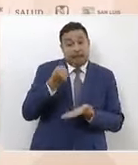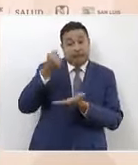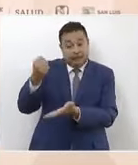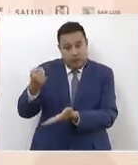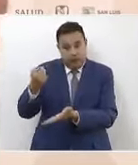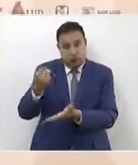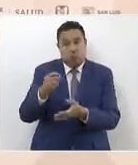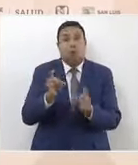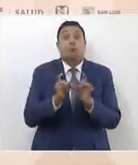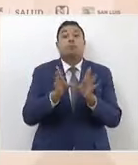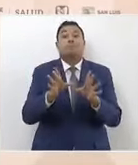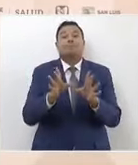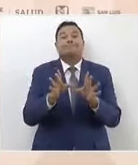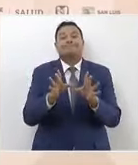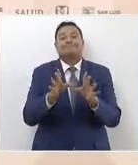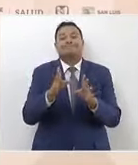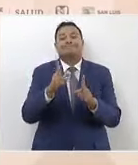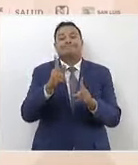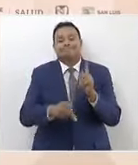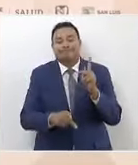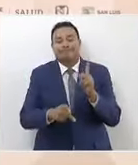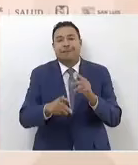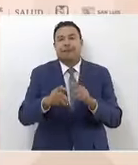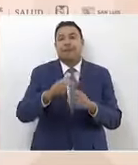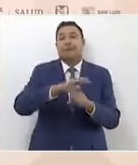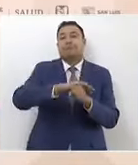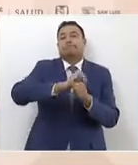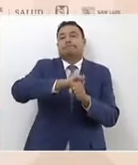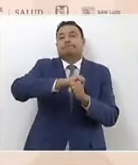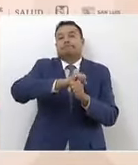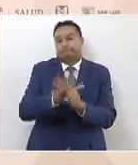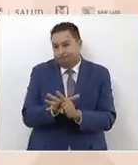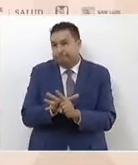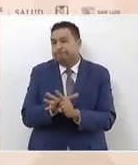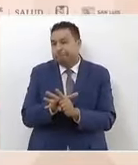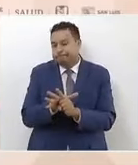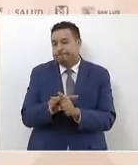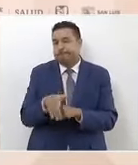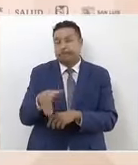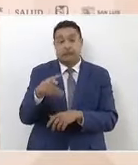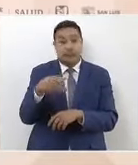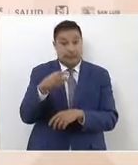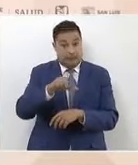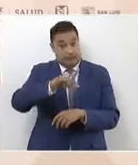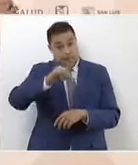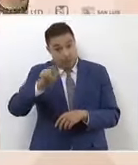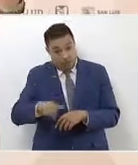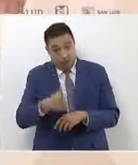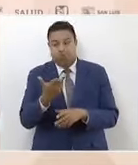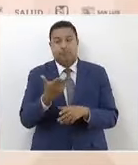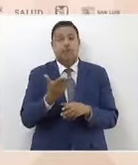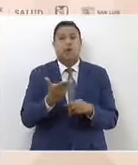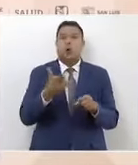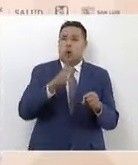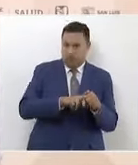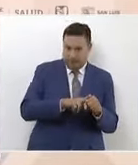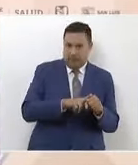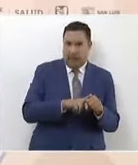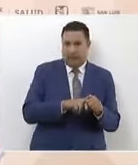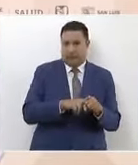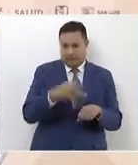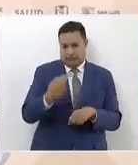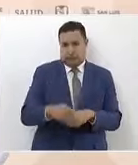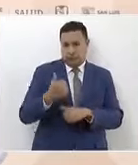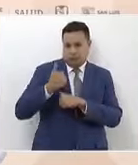la pandemia. Con todo este modelo que les acabo de contar, enfrentamos así la pandemia. Y aún así, hospitales como este de